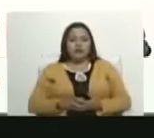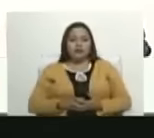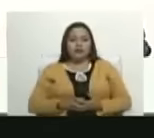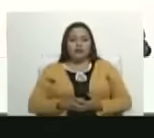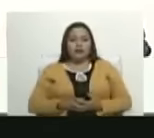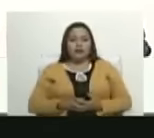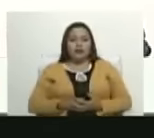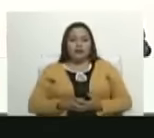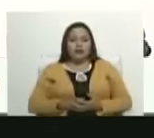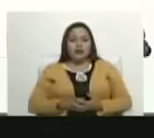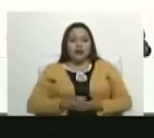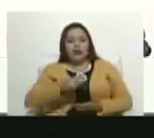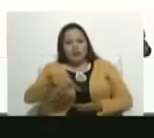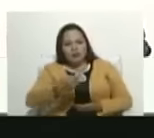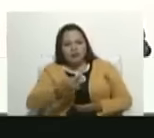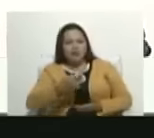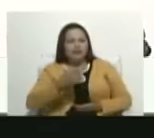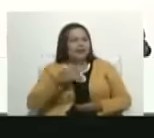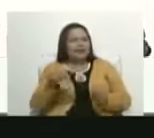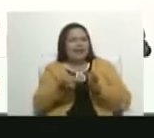casi que termina entendiéndolos.